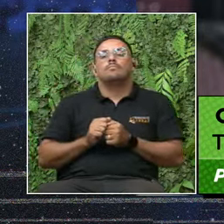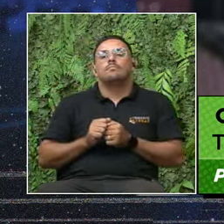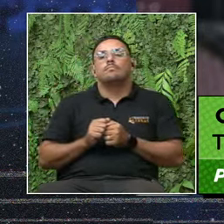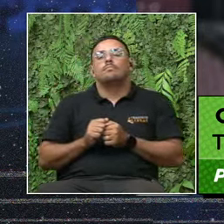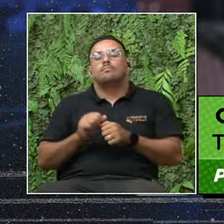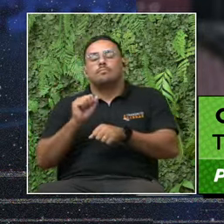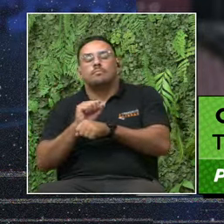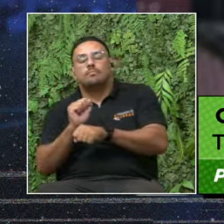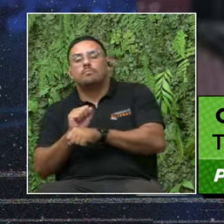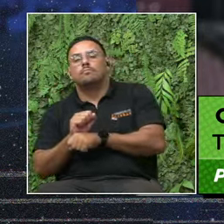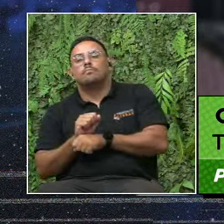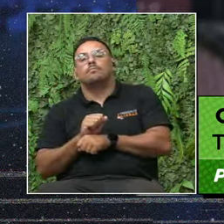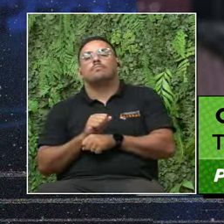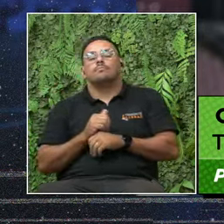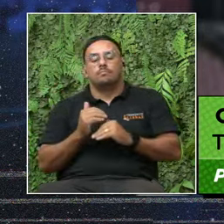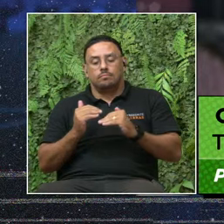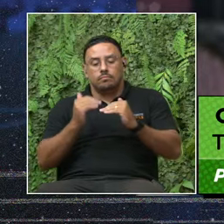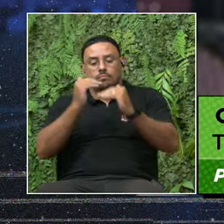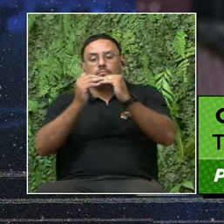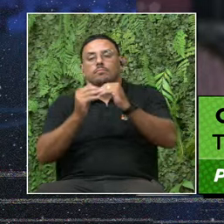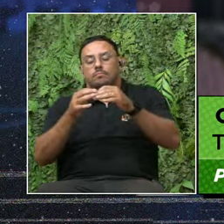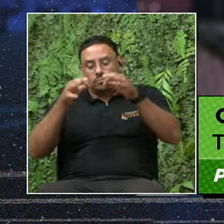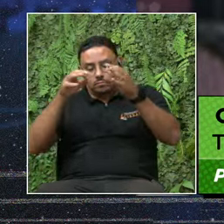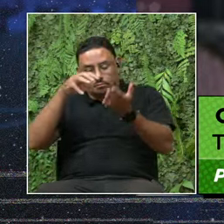sist una estrura